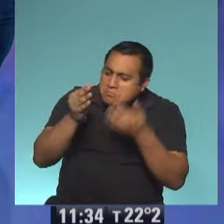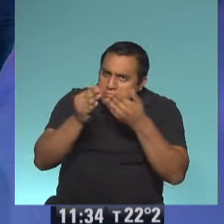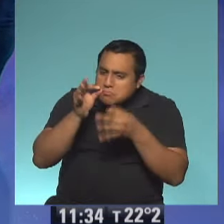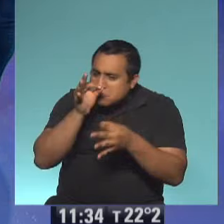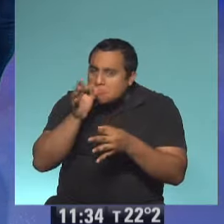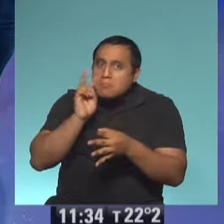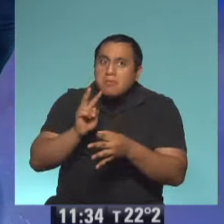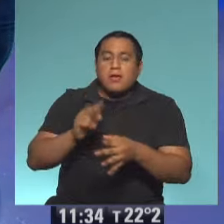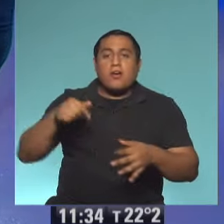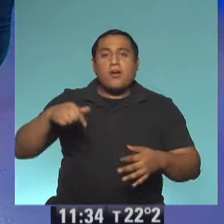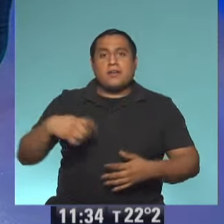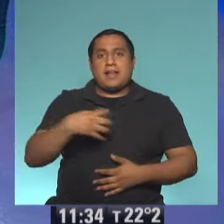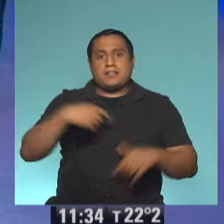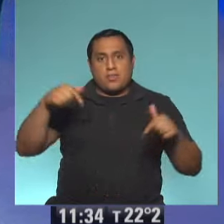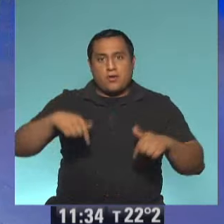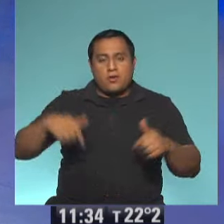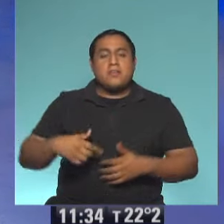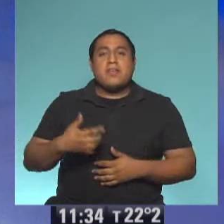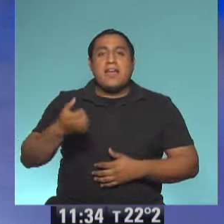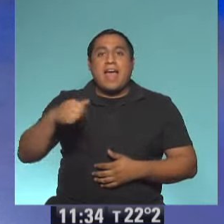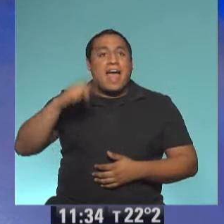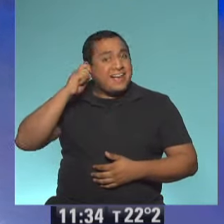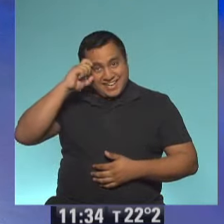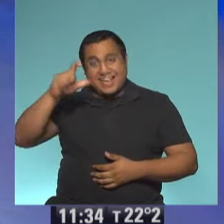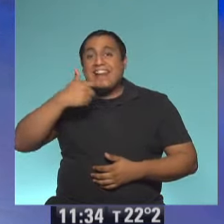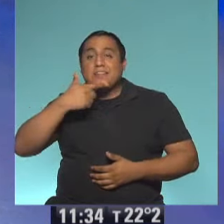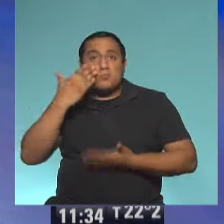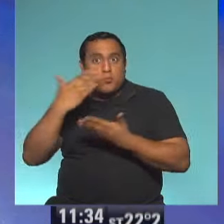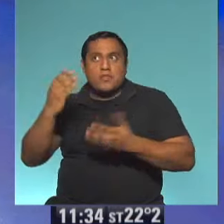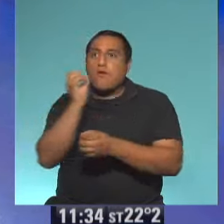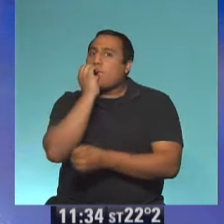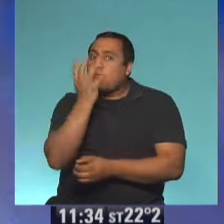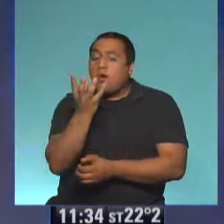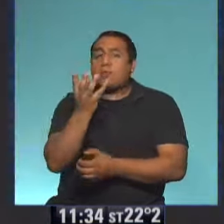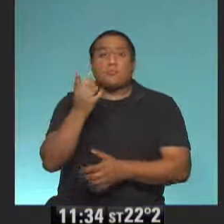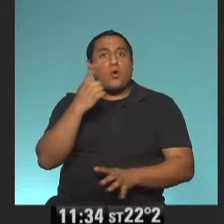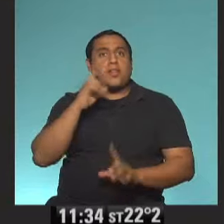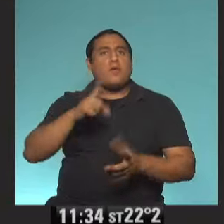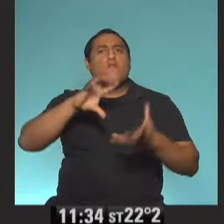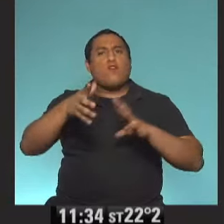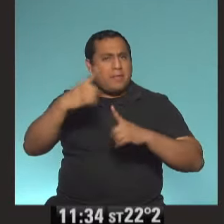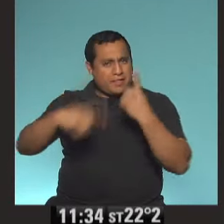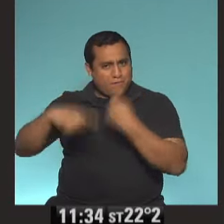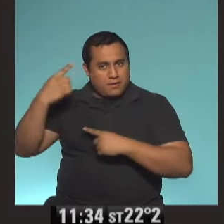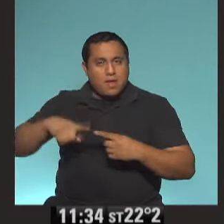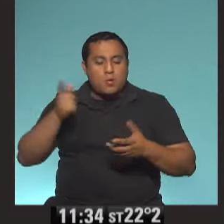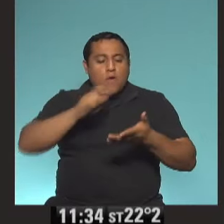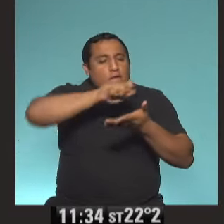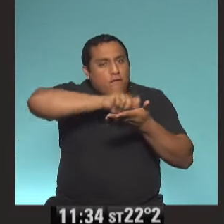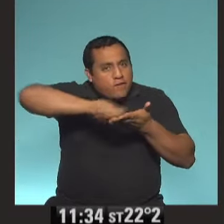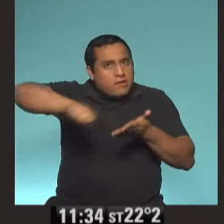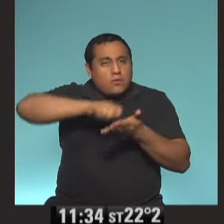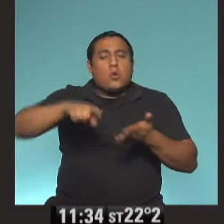día de la fecha. Ahí Ángeles nos muestra su flor también. Ojo las técnicas también, ¿no? Hay con quién está con fibrona y quién